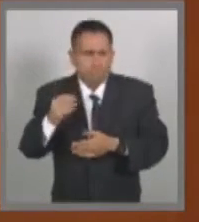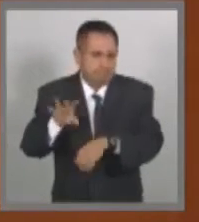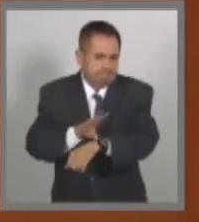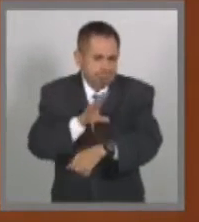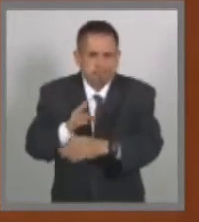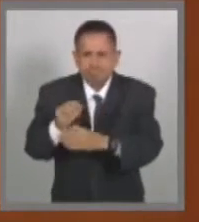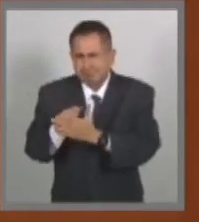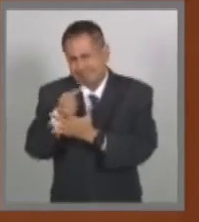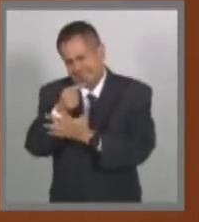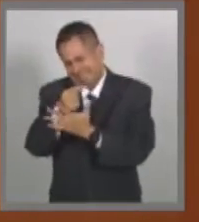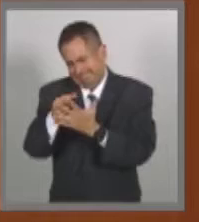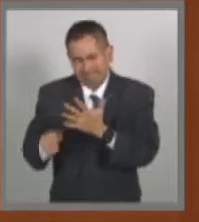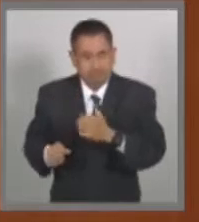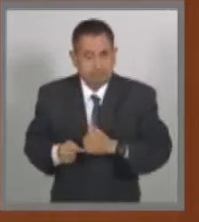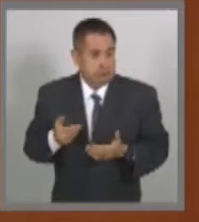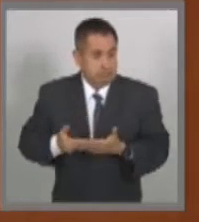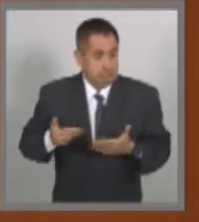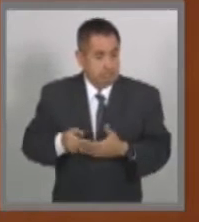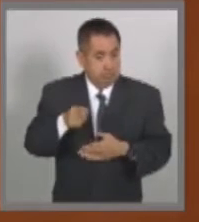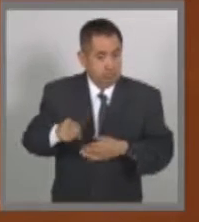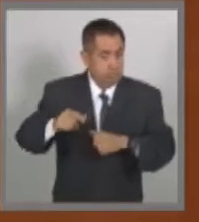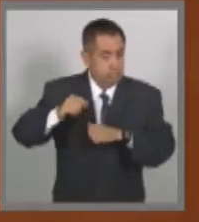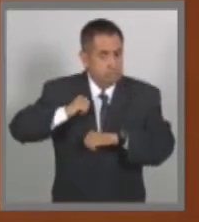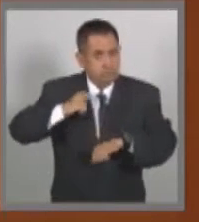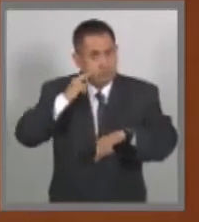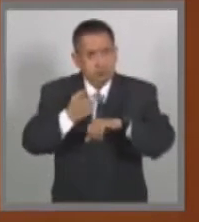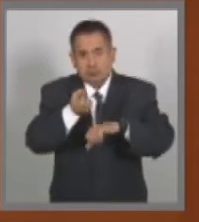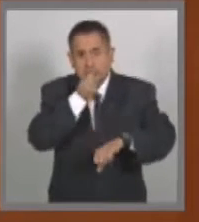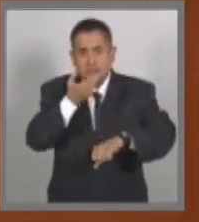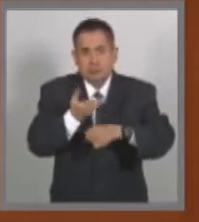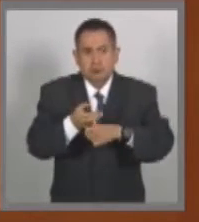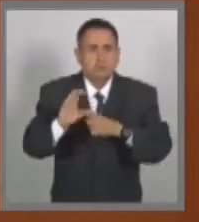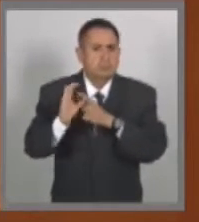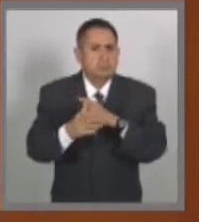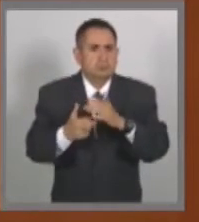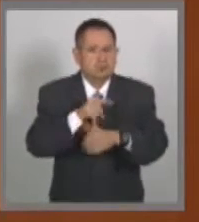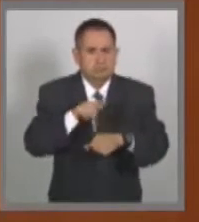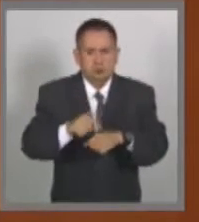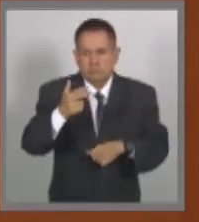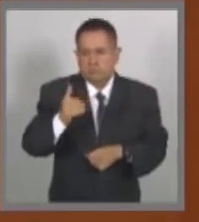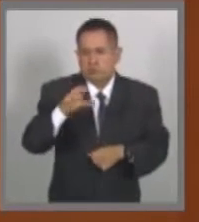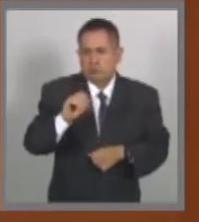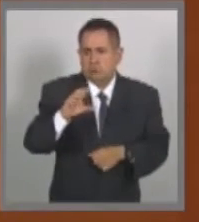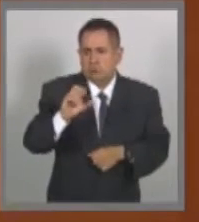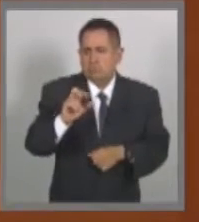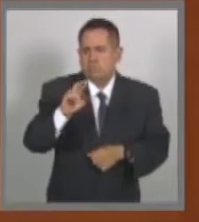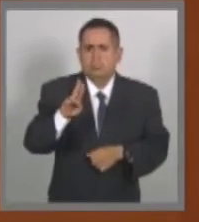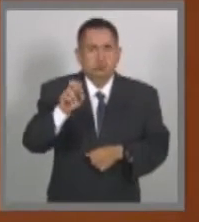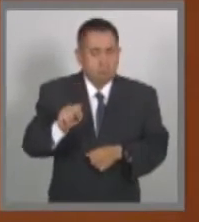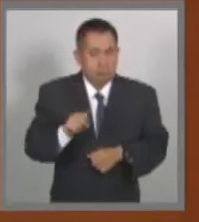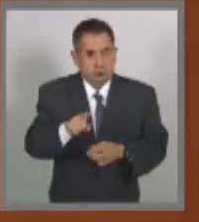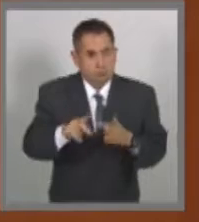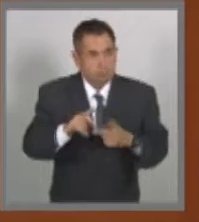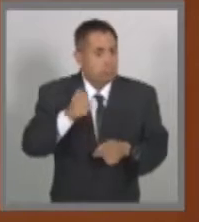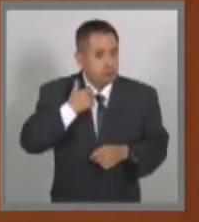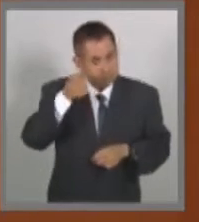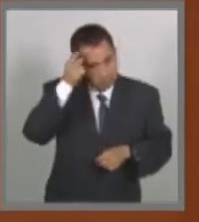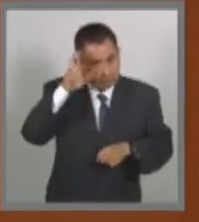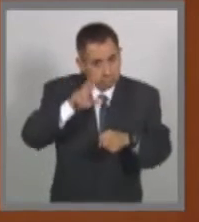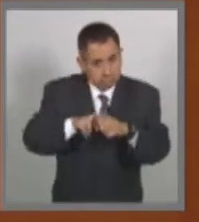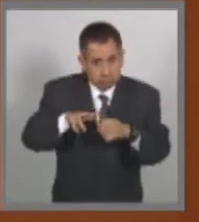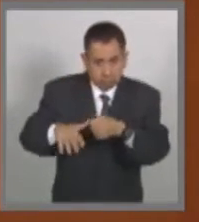de Regulación. Actualmente se desempeña como secretaria ejecutiva de la Comisión Nacional de Hidrocarburos, ha sido directora de área